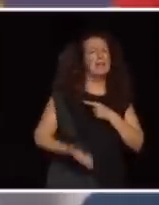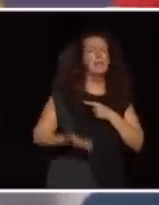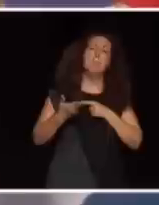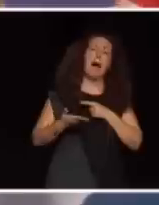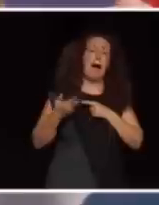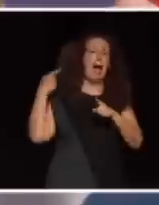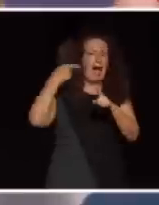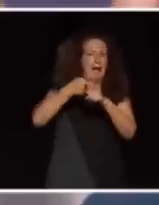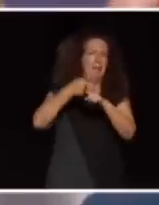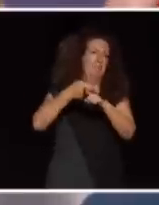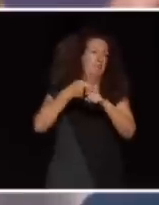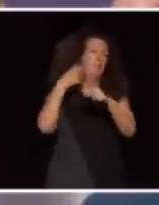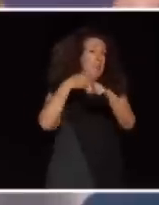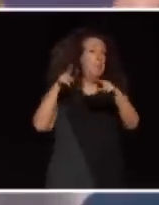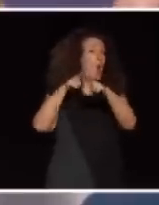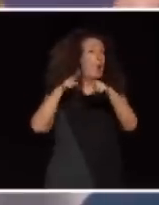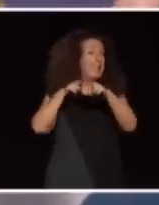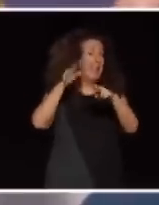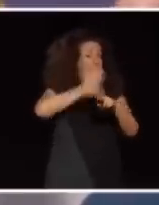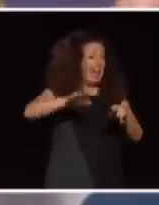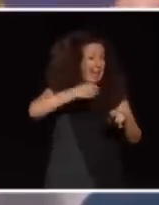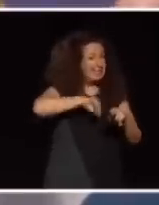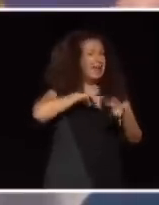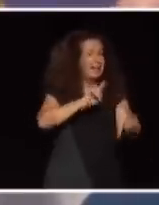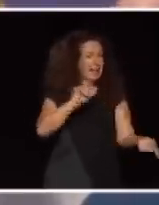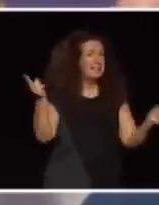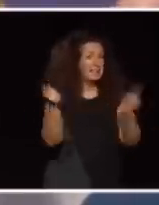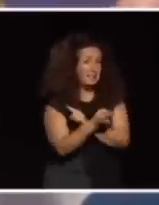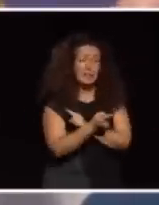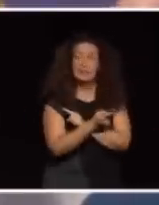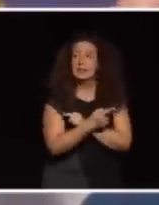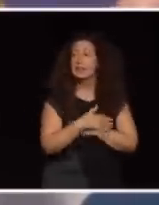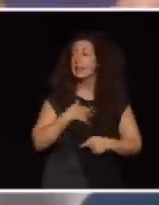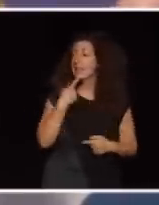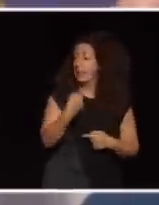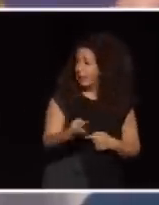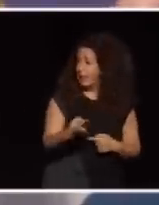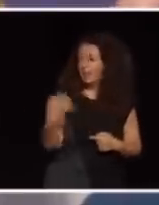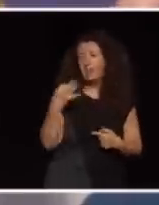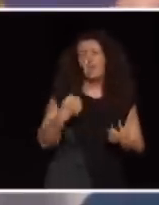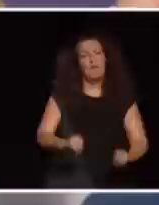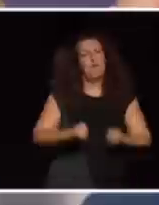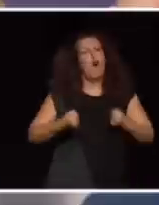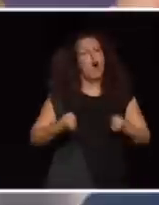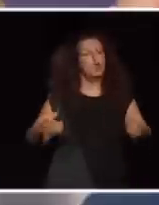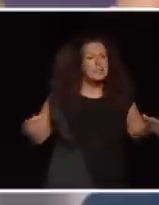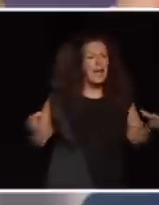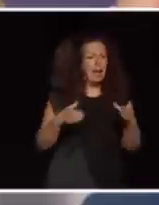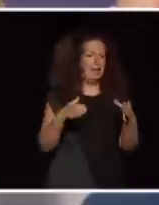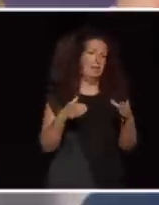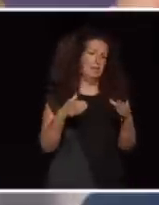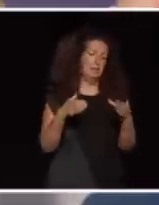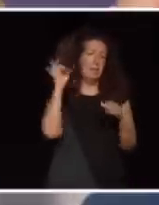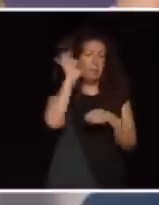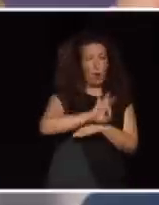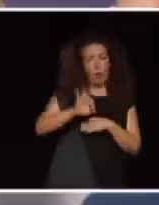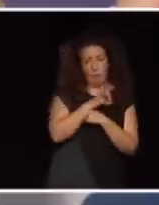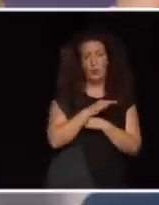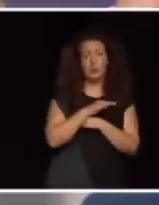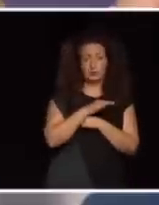transformación política de nuestro país, quiero deciros que fortalezcamos Podemos, que fortalezcamos